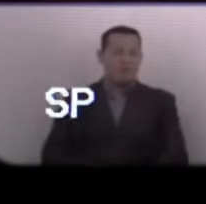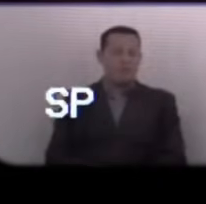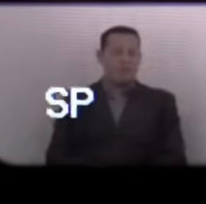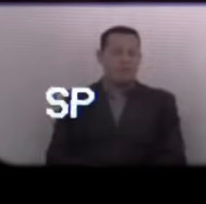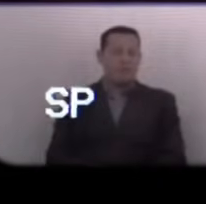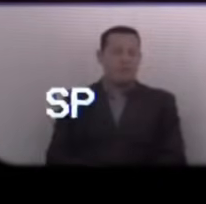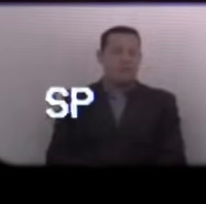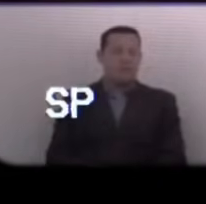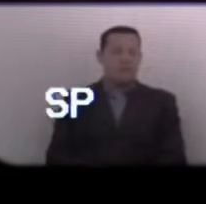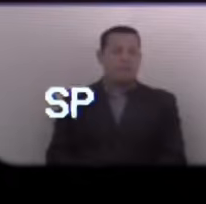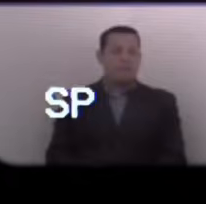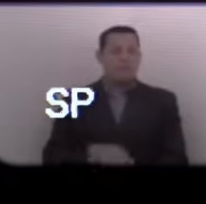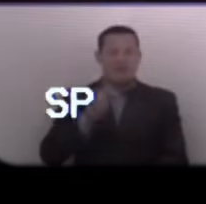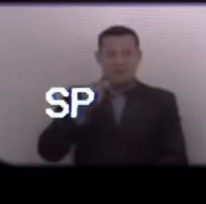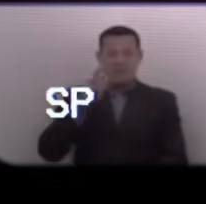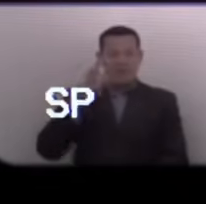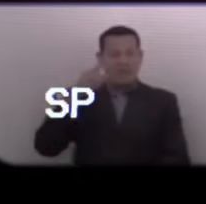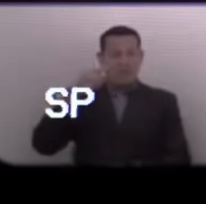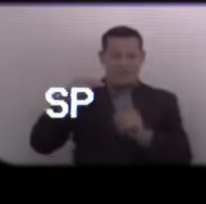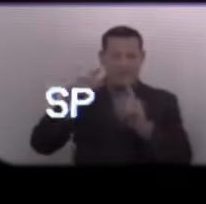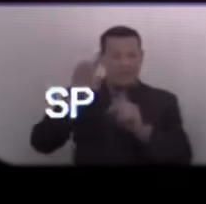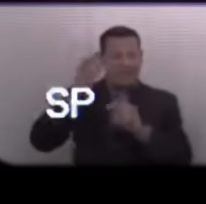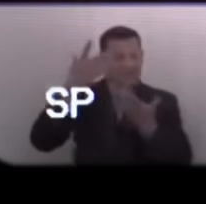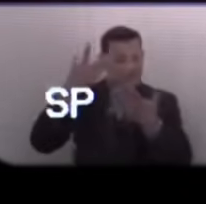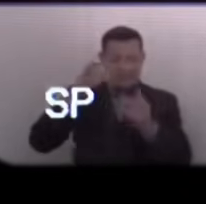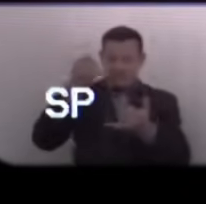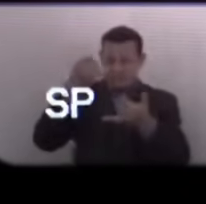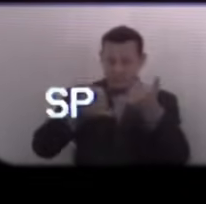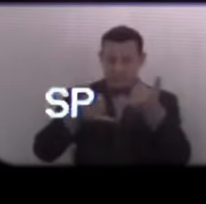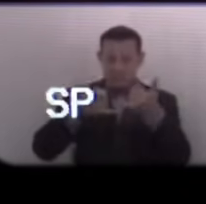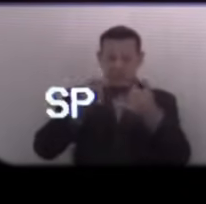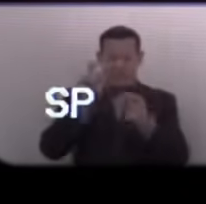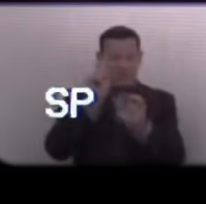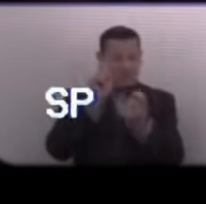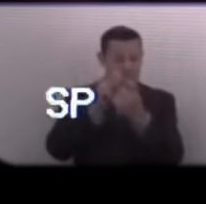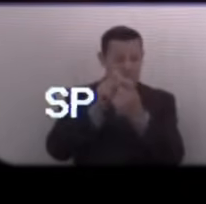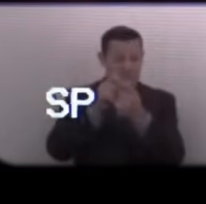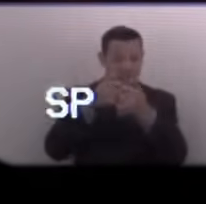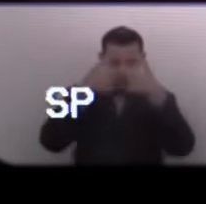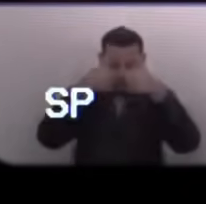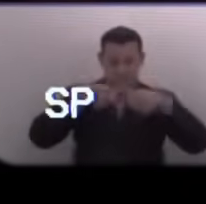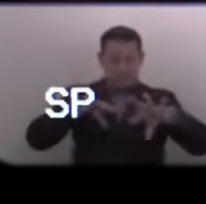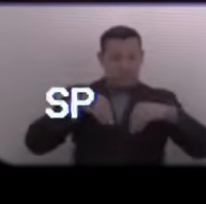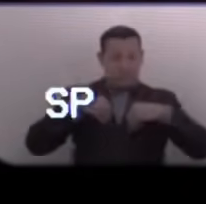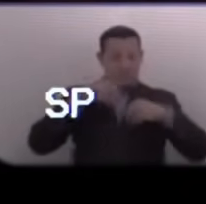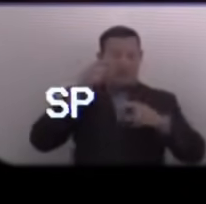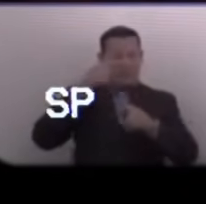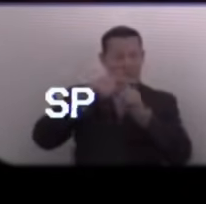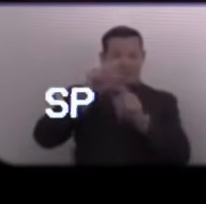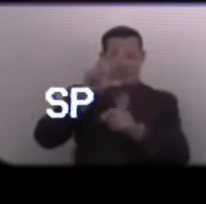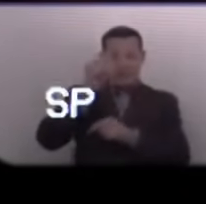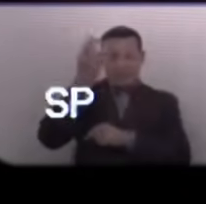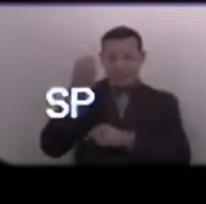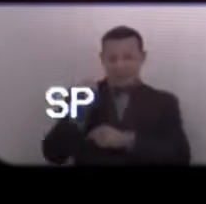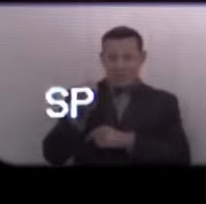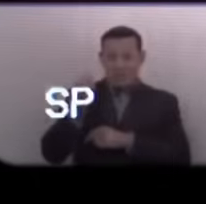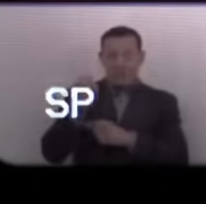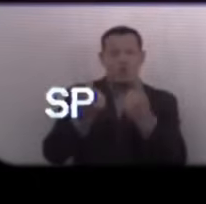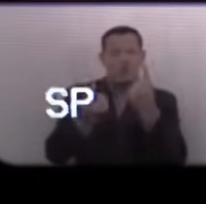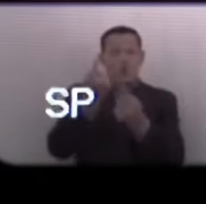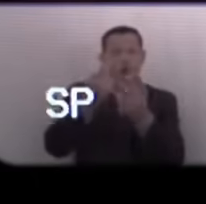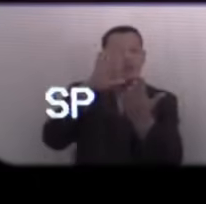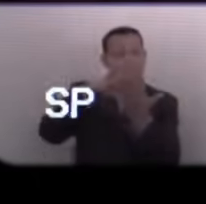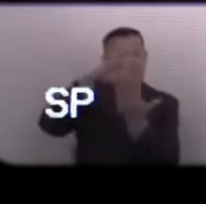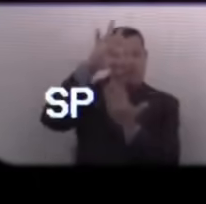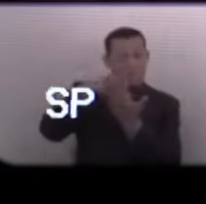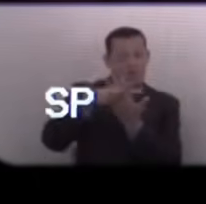Cuando pasen los siguientes 30 días del régimen que están a punto de aprobar, colegas, ¿qué sigue? ¿Cuál es el